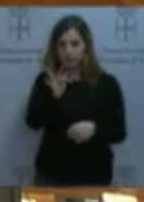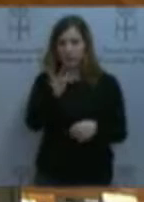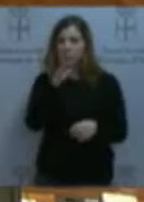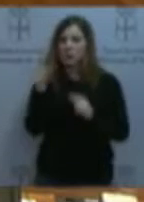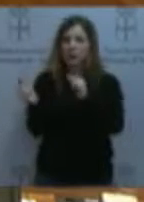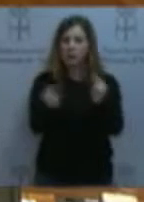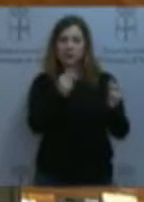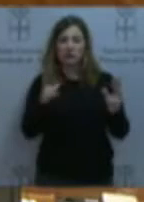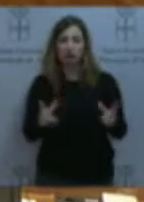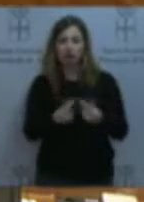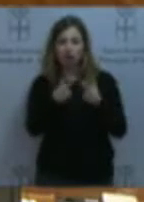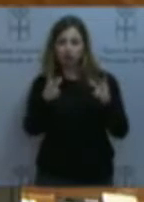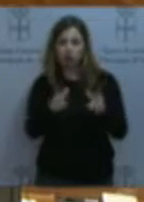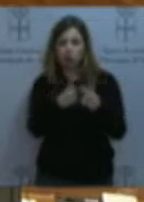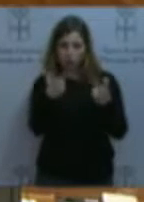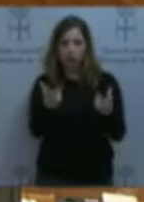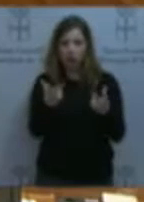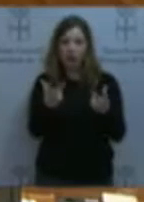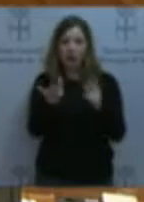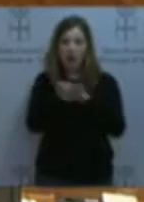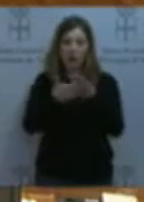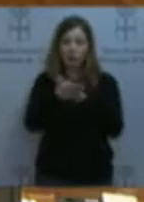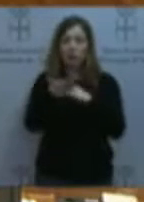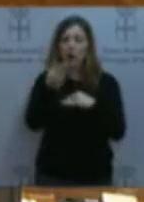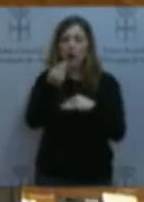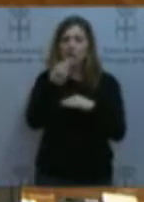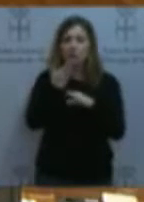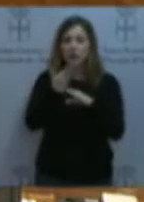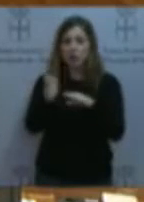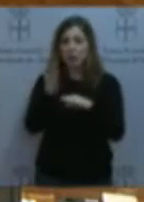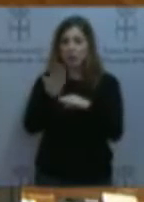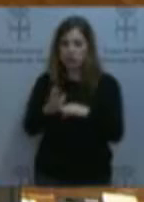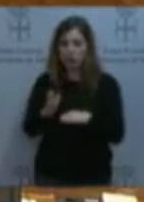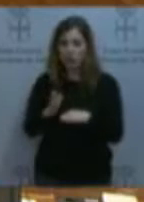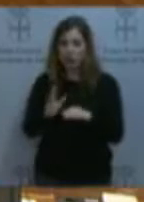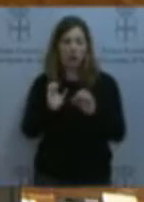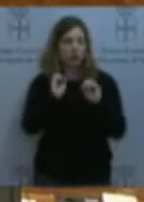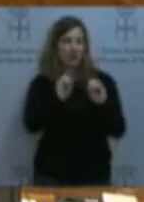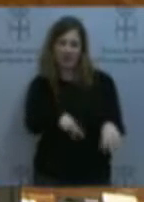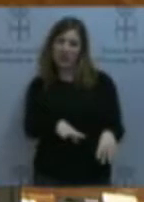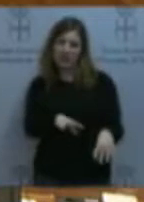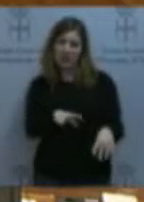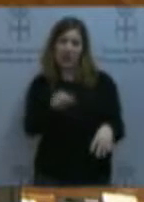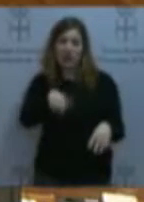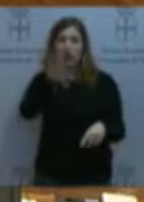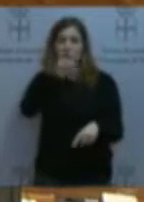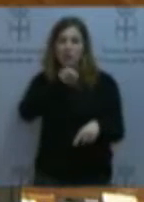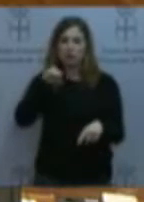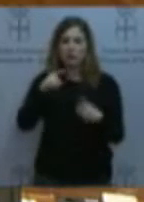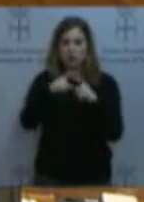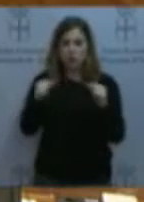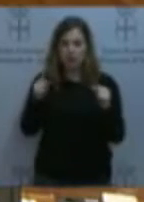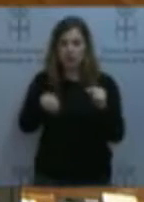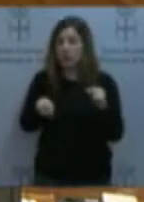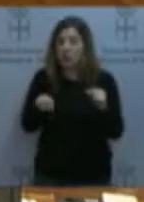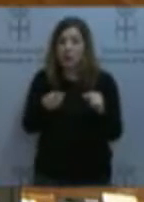los desperdicios de comida que habitualmente tenemos en nuestra comunidad autónoma y en el conjunto del modelo productivo y social, ya no solo de Asturias, sino